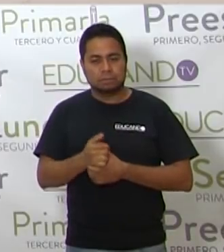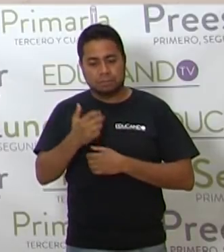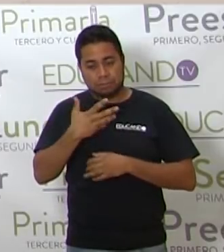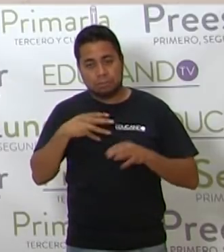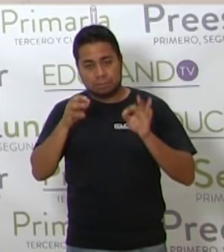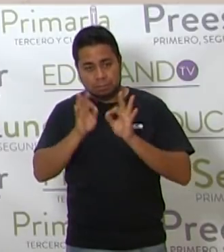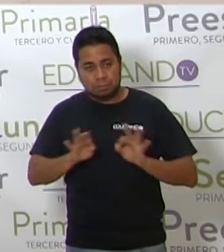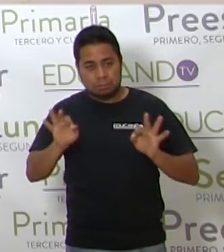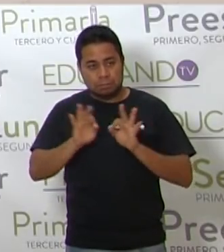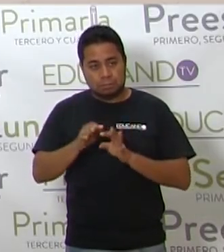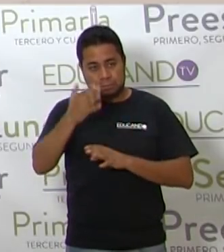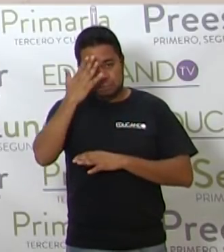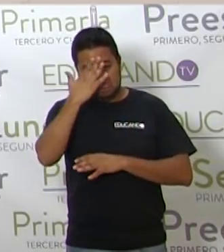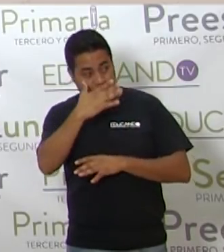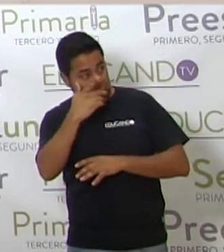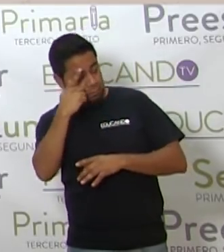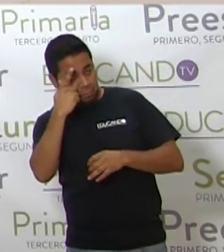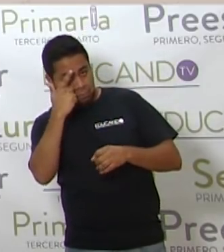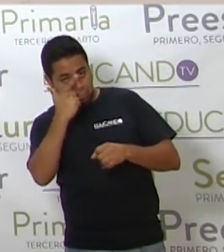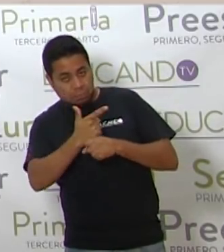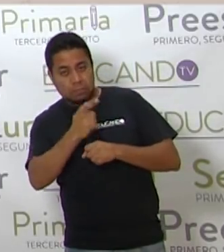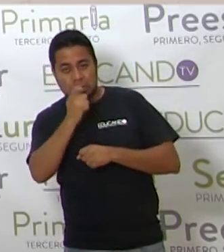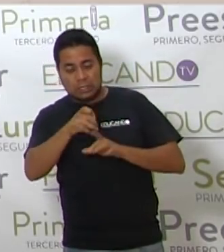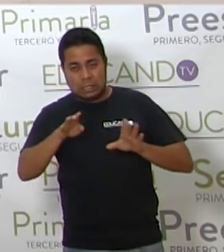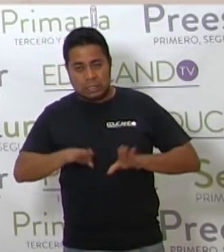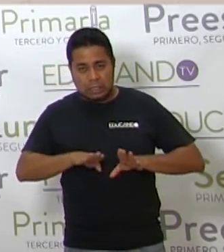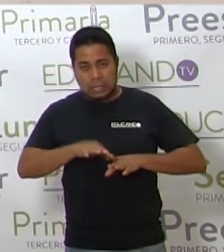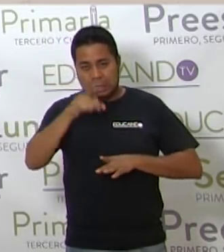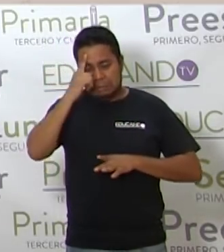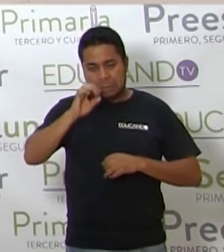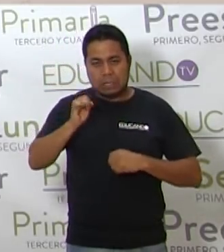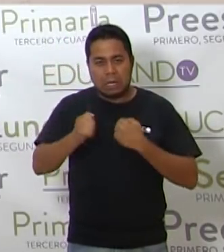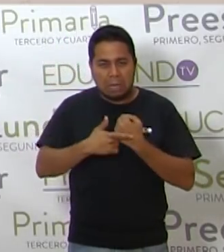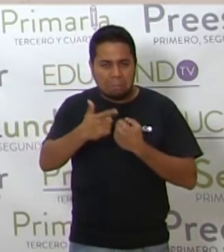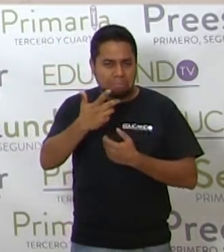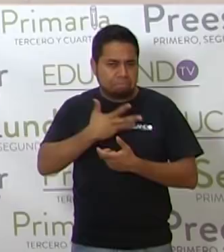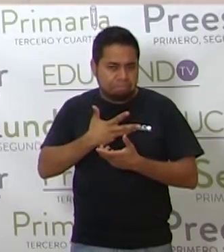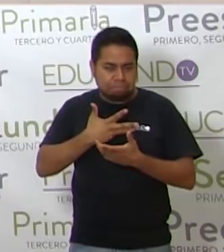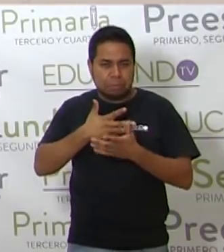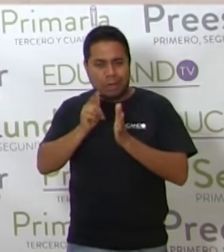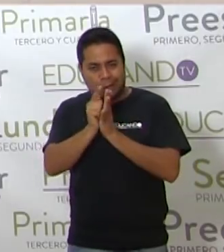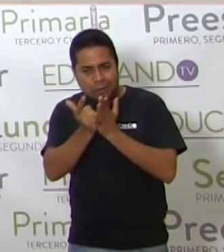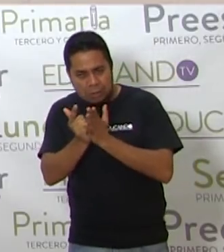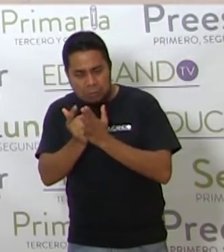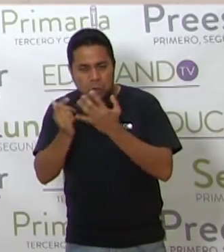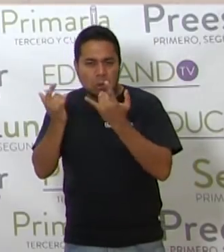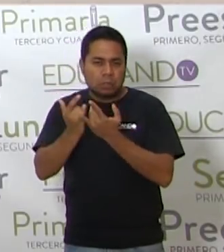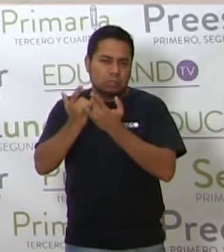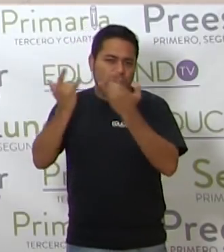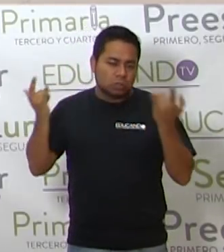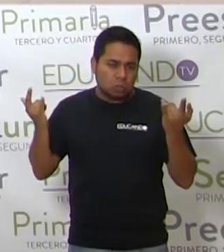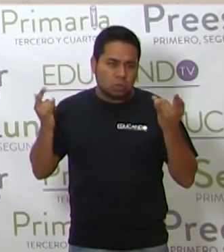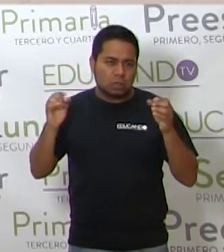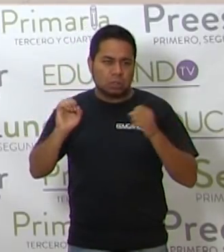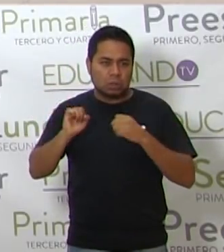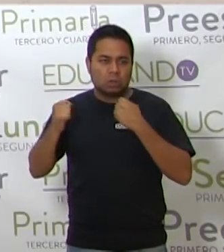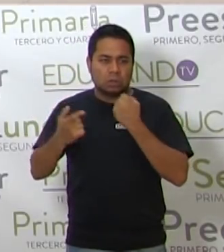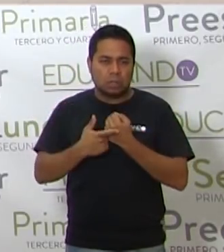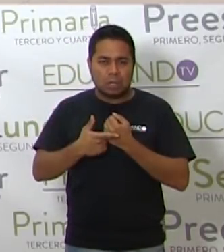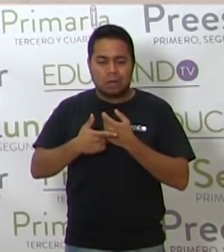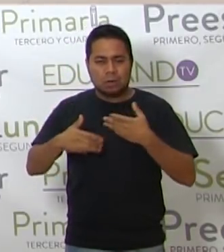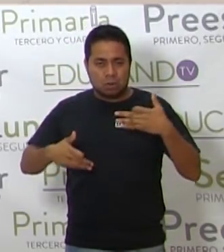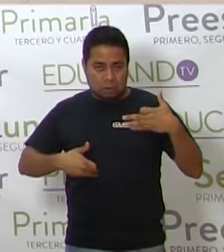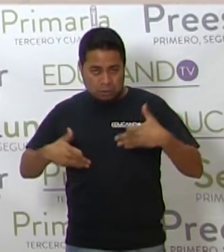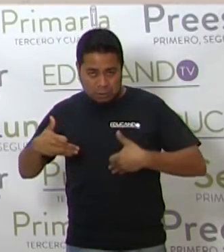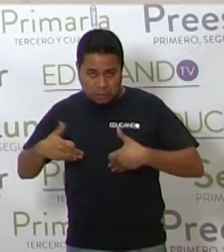tú reconozcas estas características para que cuando tú tengas un libro, una historia o puedas leer obras de teatro